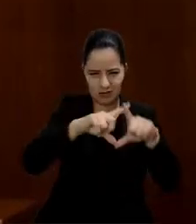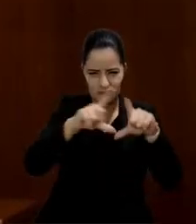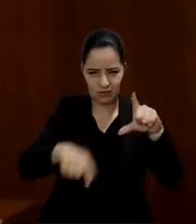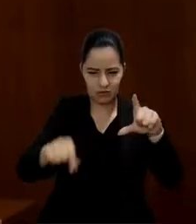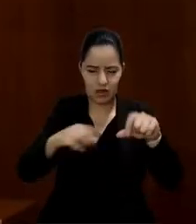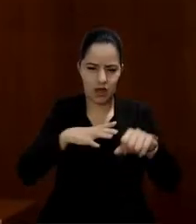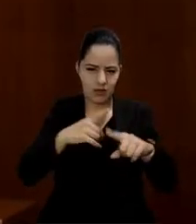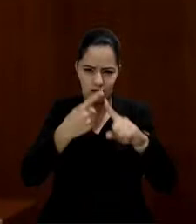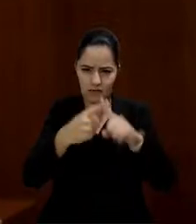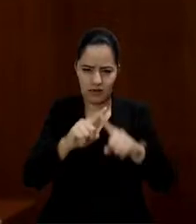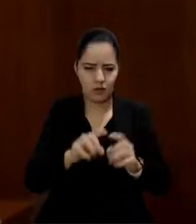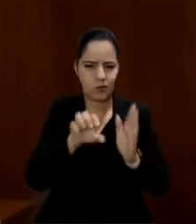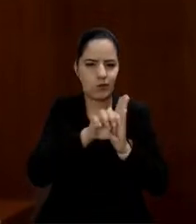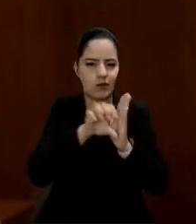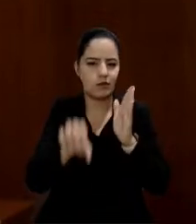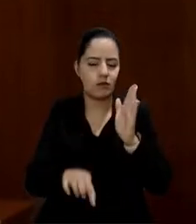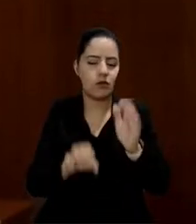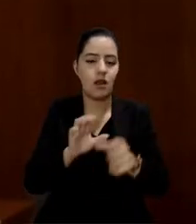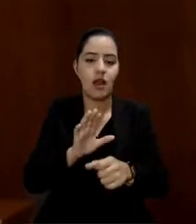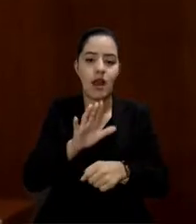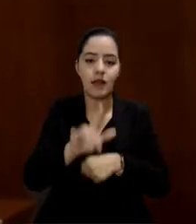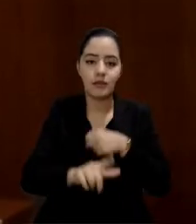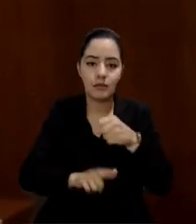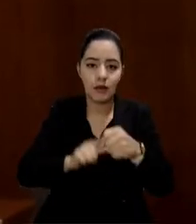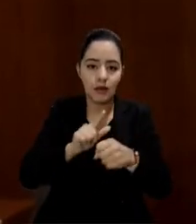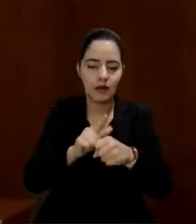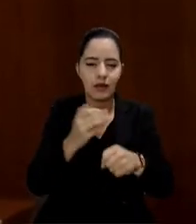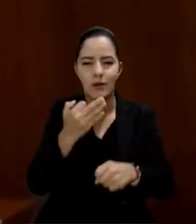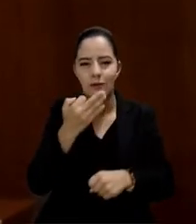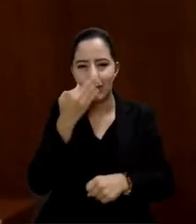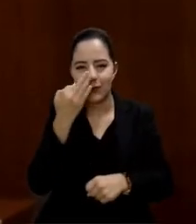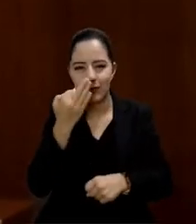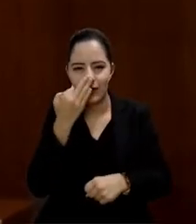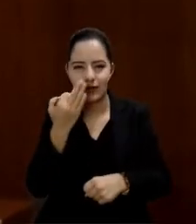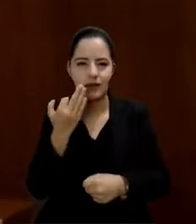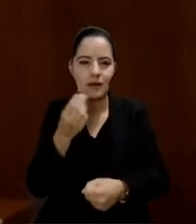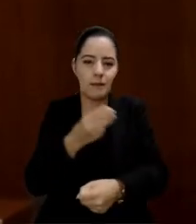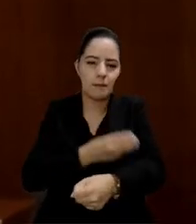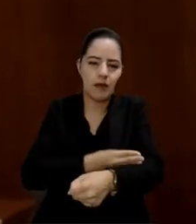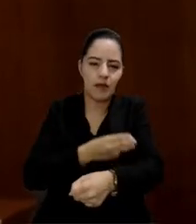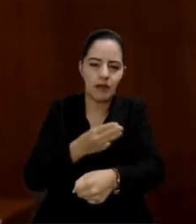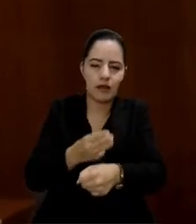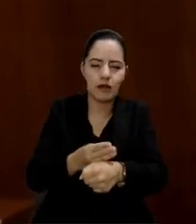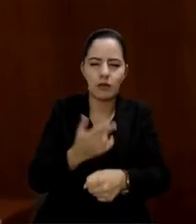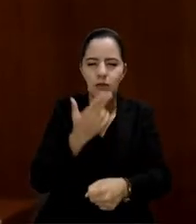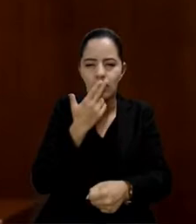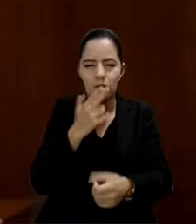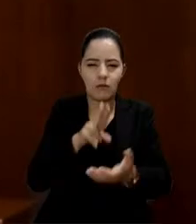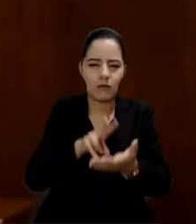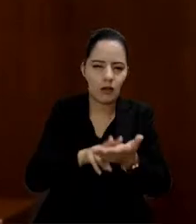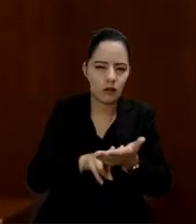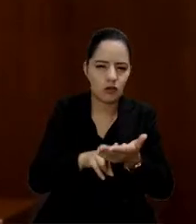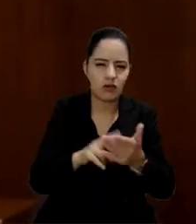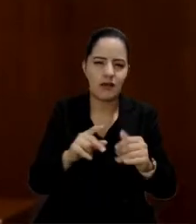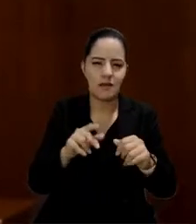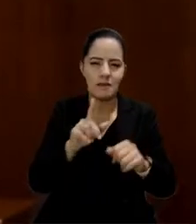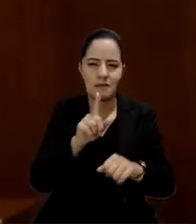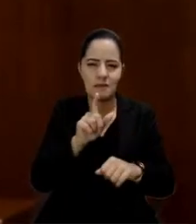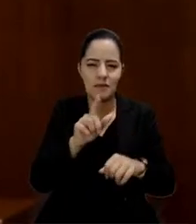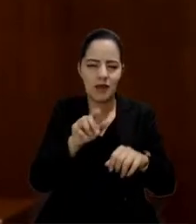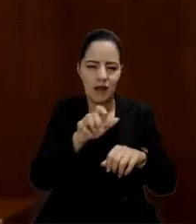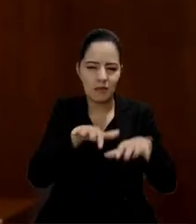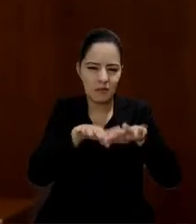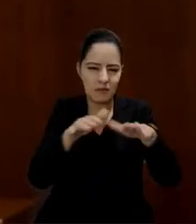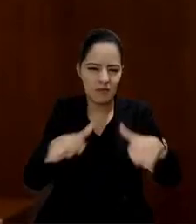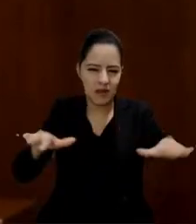endémicas, animales, flora, maderas preciosas, arrecifes, entre otros. Sin embargo, esto no ha